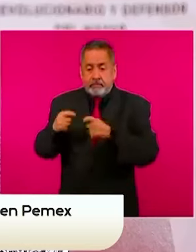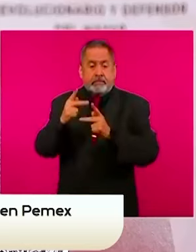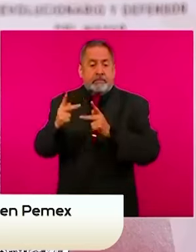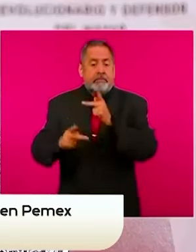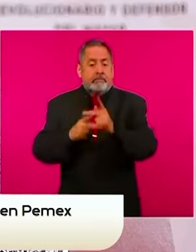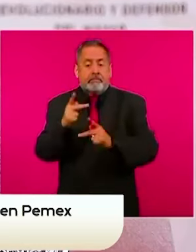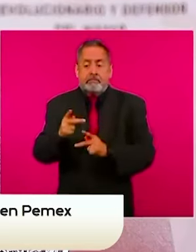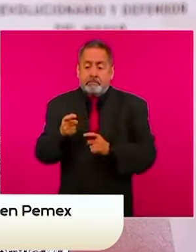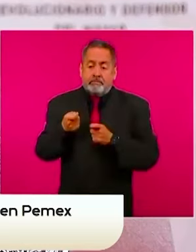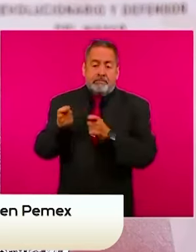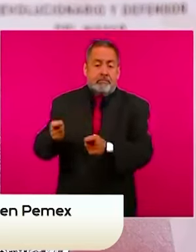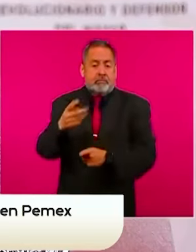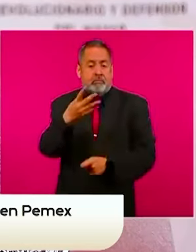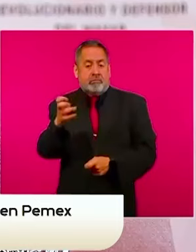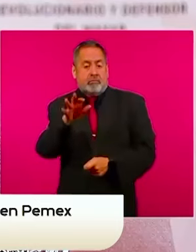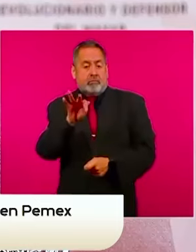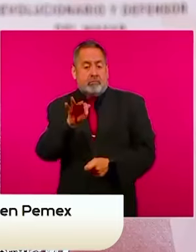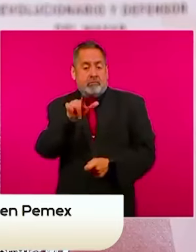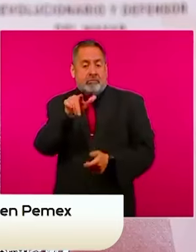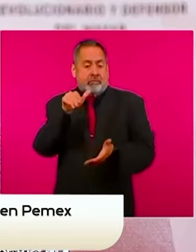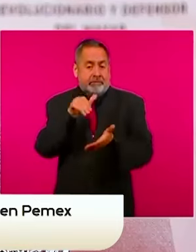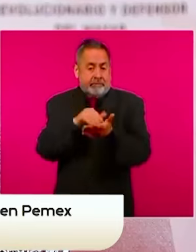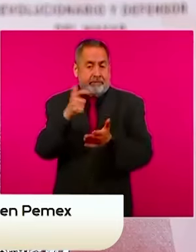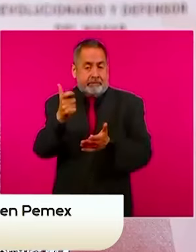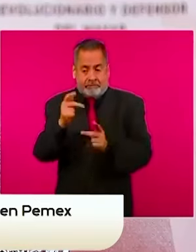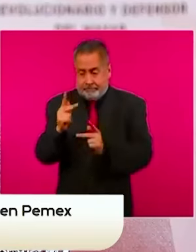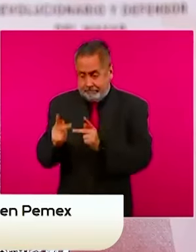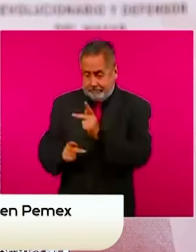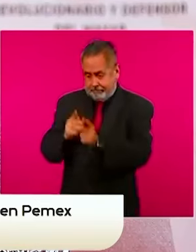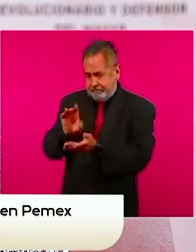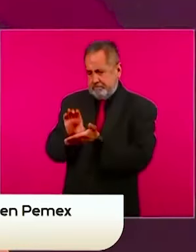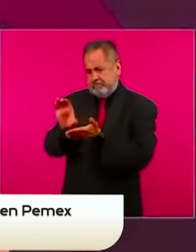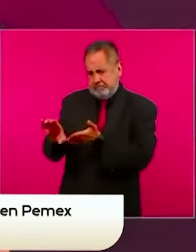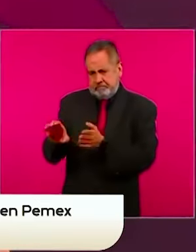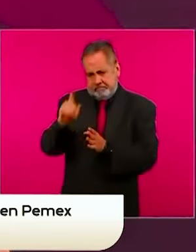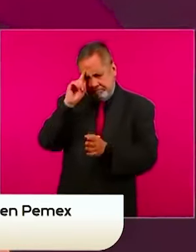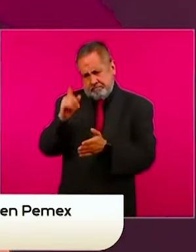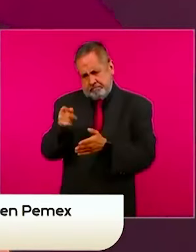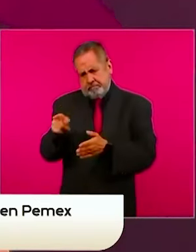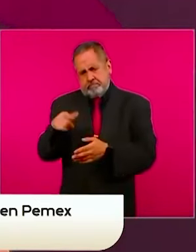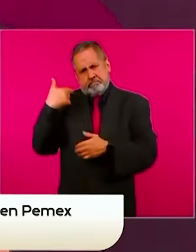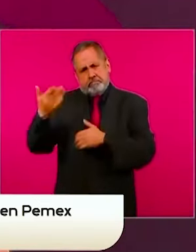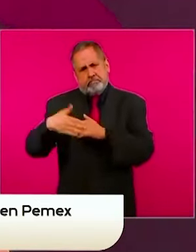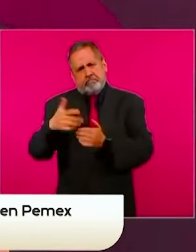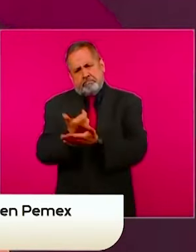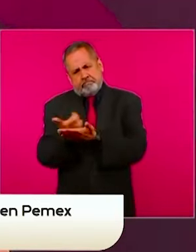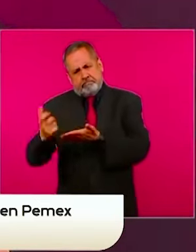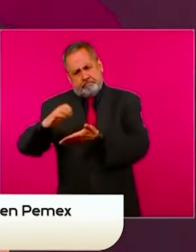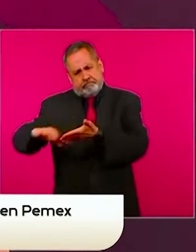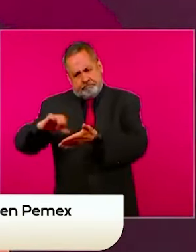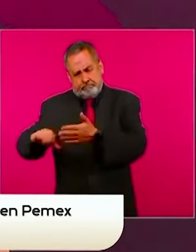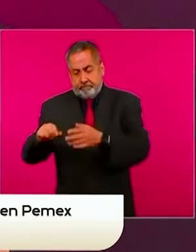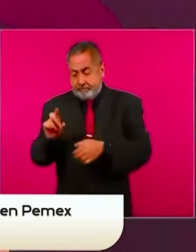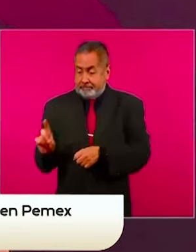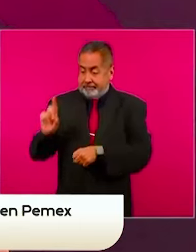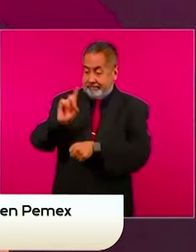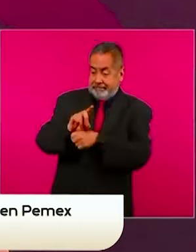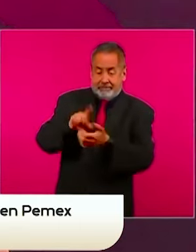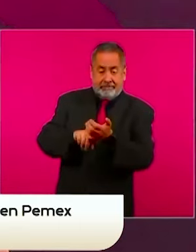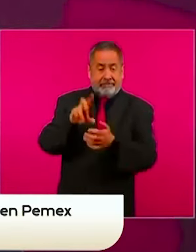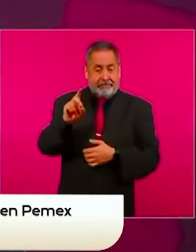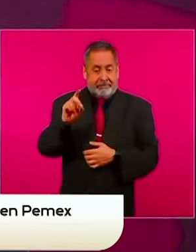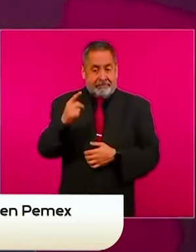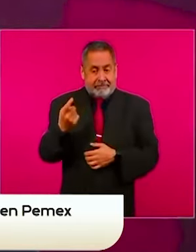de 447 mil pesos, un crédito sobre nómina, y el día 30 de ese mismo mes,